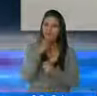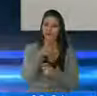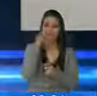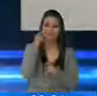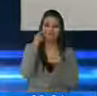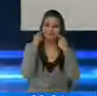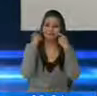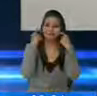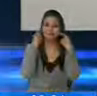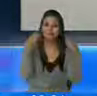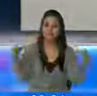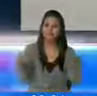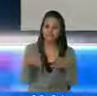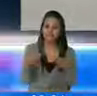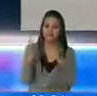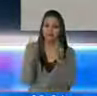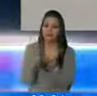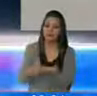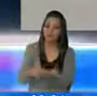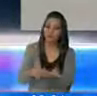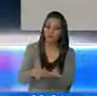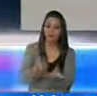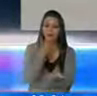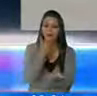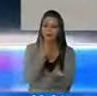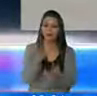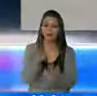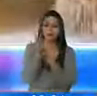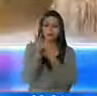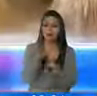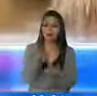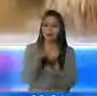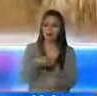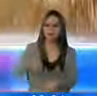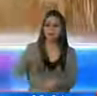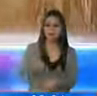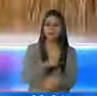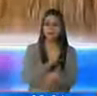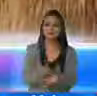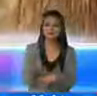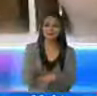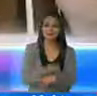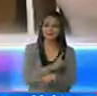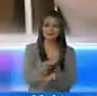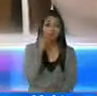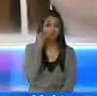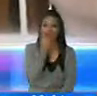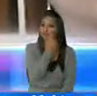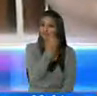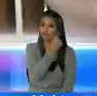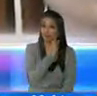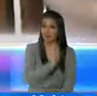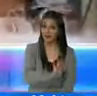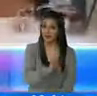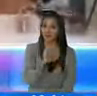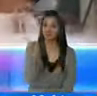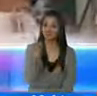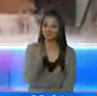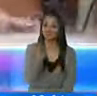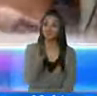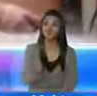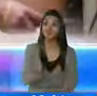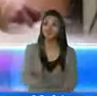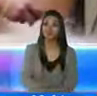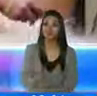las reuniones, en las ceremonias, para danzar. Pero el uso del huito va más allá de la pintura del rostro, pues